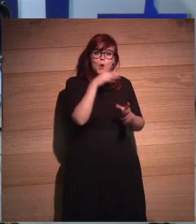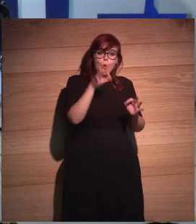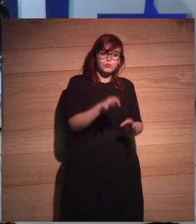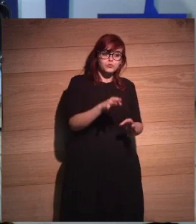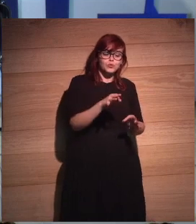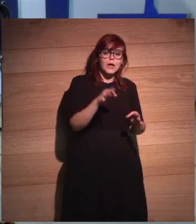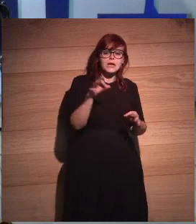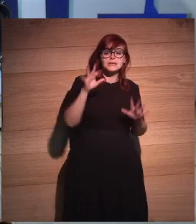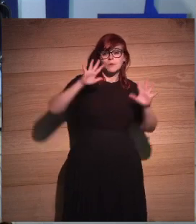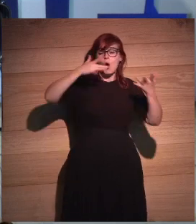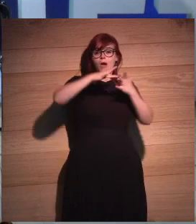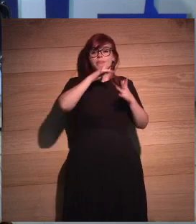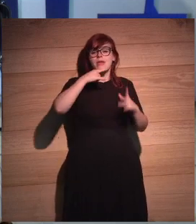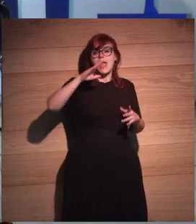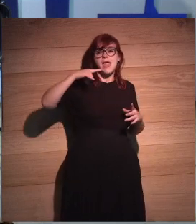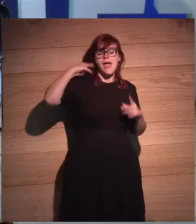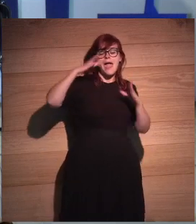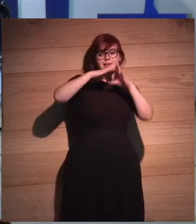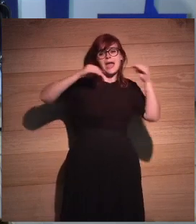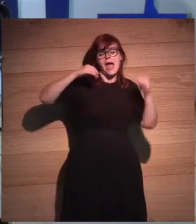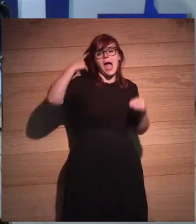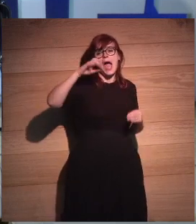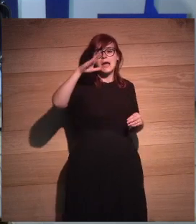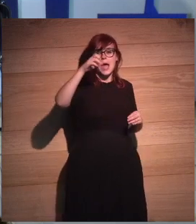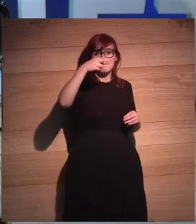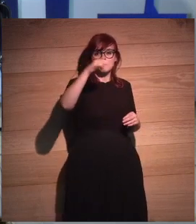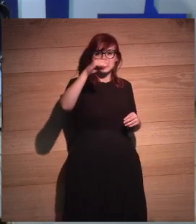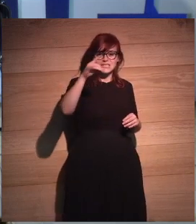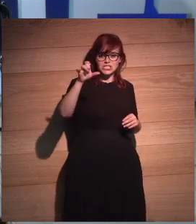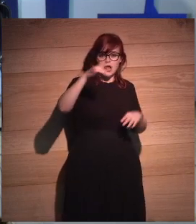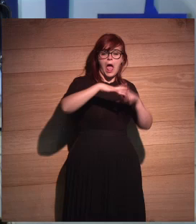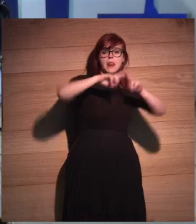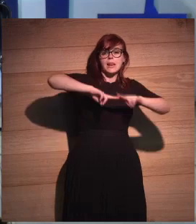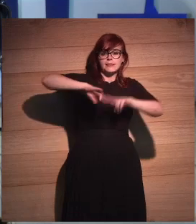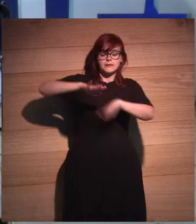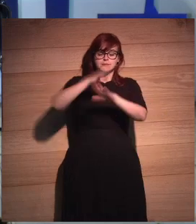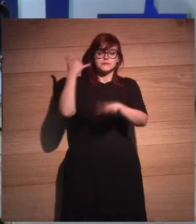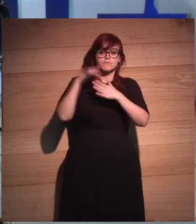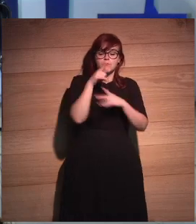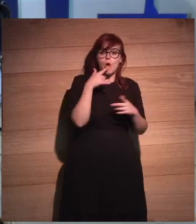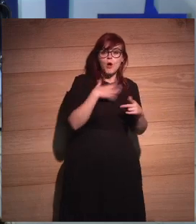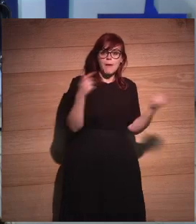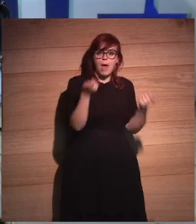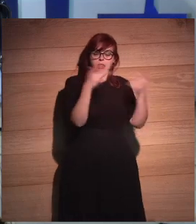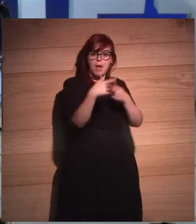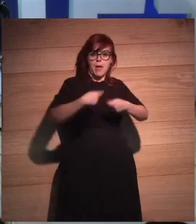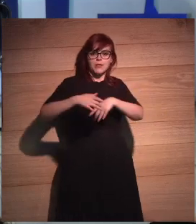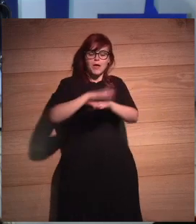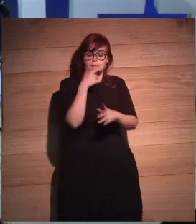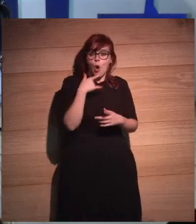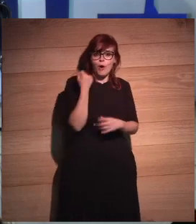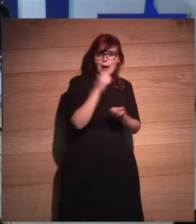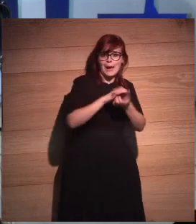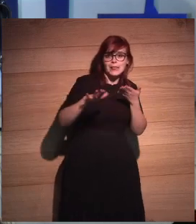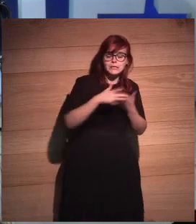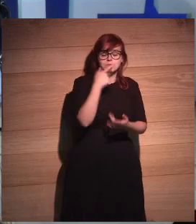cuando salió el escándalo de Cambridge Analytica fue la mejor campaña de marketing que nos hicieron, y además fue gratuita, no nos costó ni un euro. Empezamos a